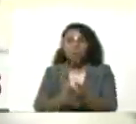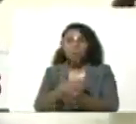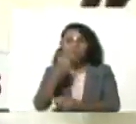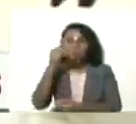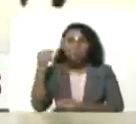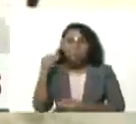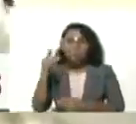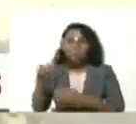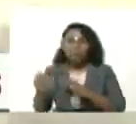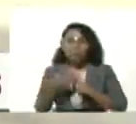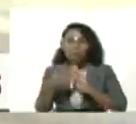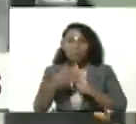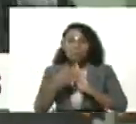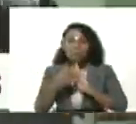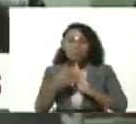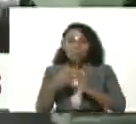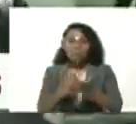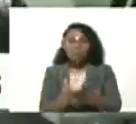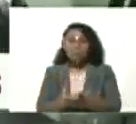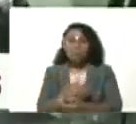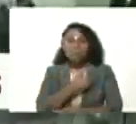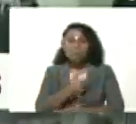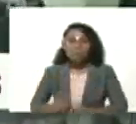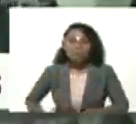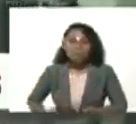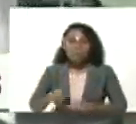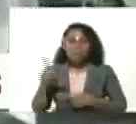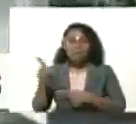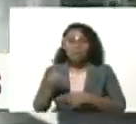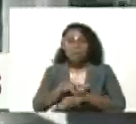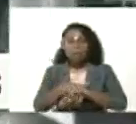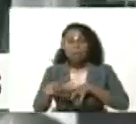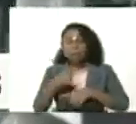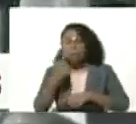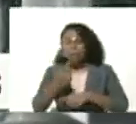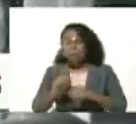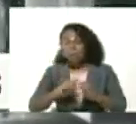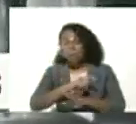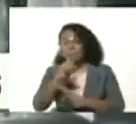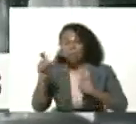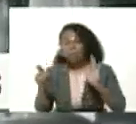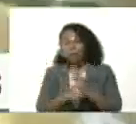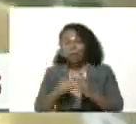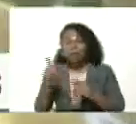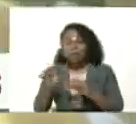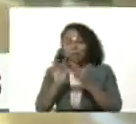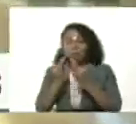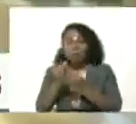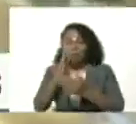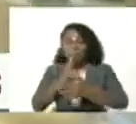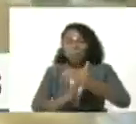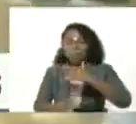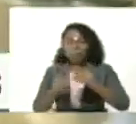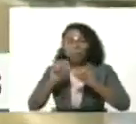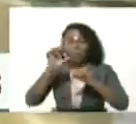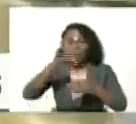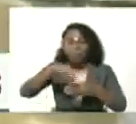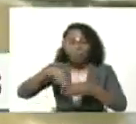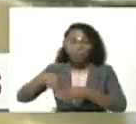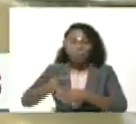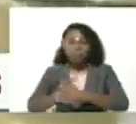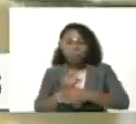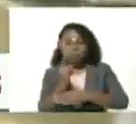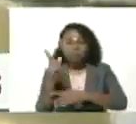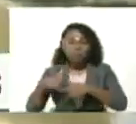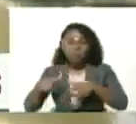que se vieron afectados, hermano presidente, la mayoría de ellos, para no decir la totalidad, son familias humildes, cultivadores, agricultores de la